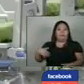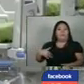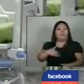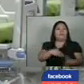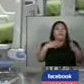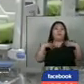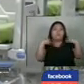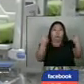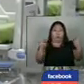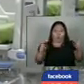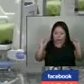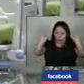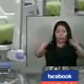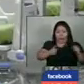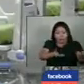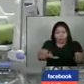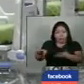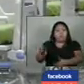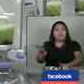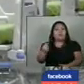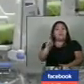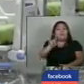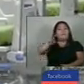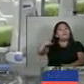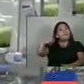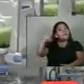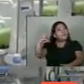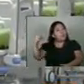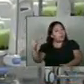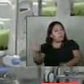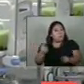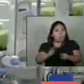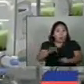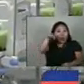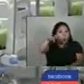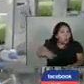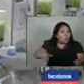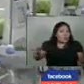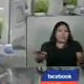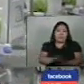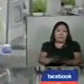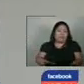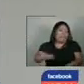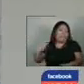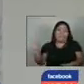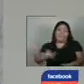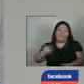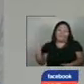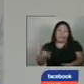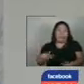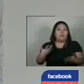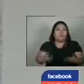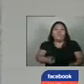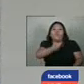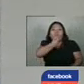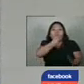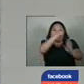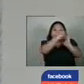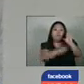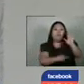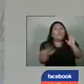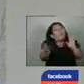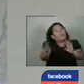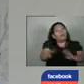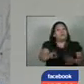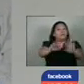Salud tiene equipamiento para atender a mil personas, pero que actualmente no es necesario. Según el último reporte, hay menos